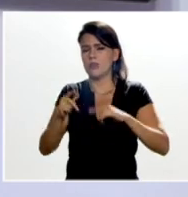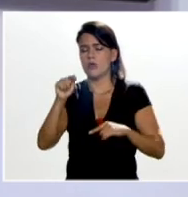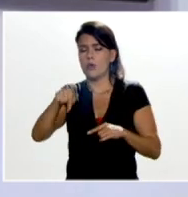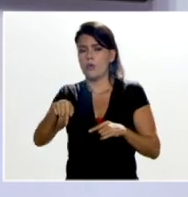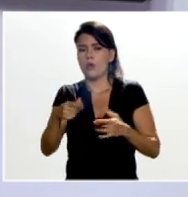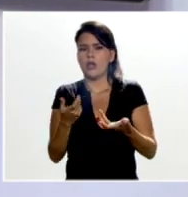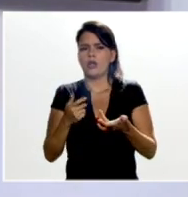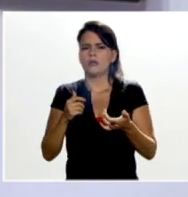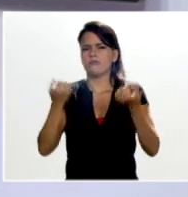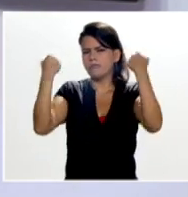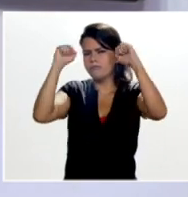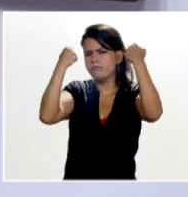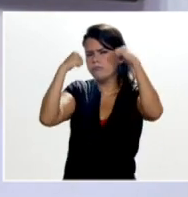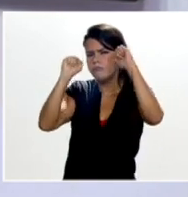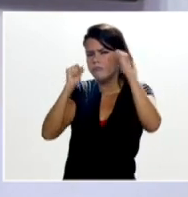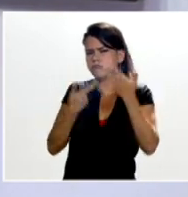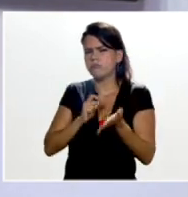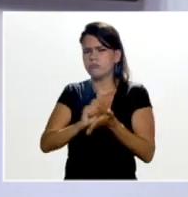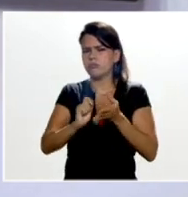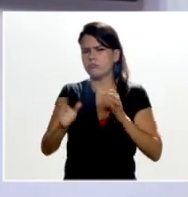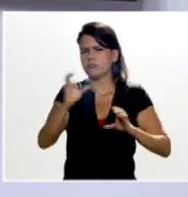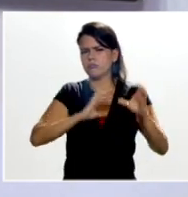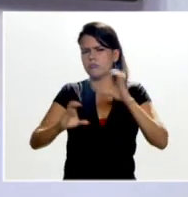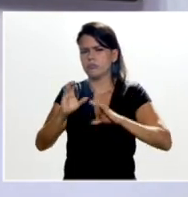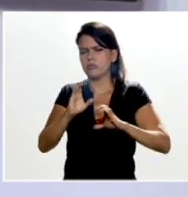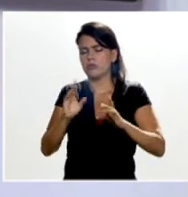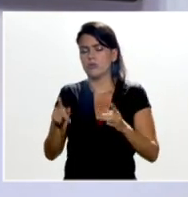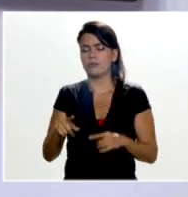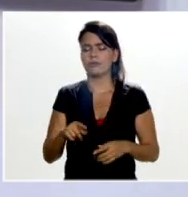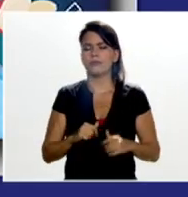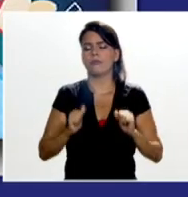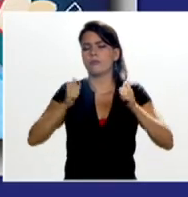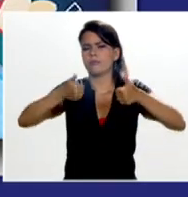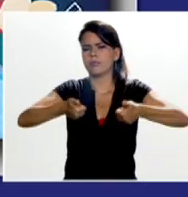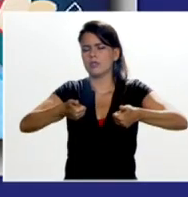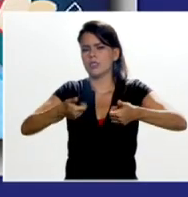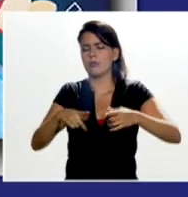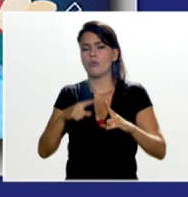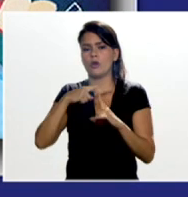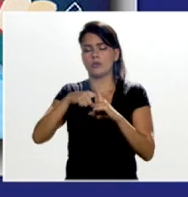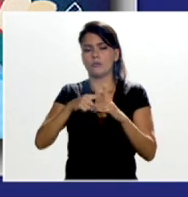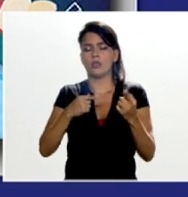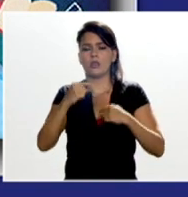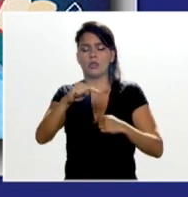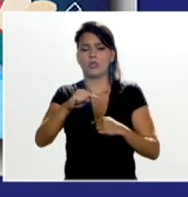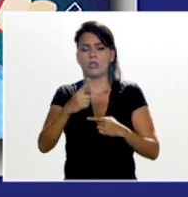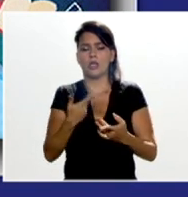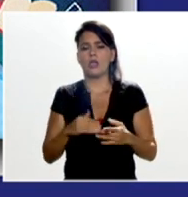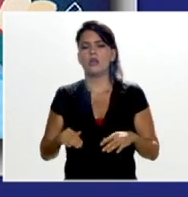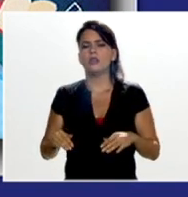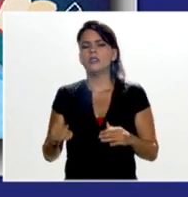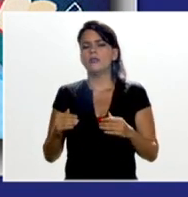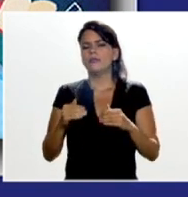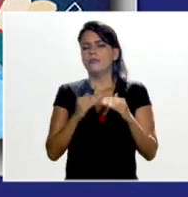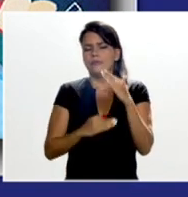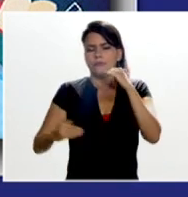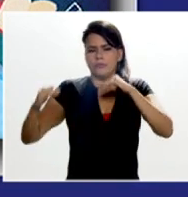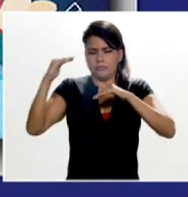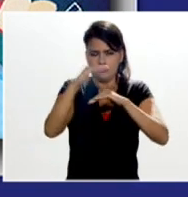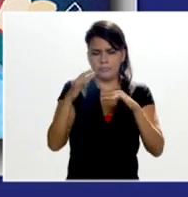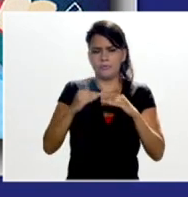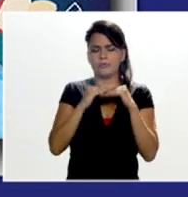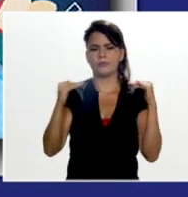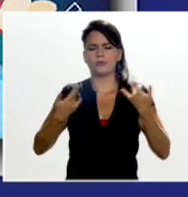operaciones. En primer lugar, la adición y sustracción. Los exponentes de base 10 deben ser